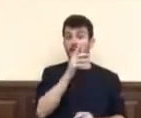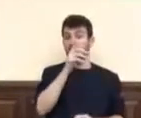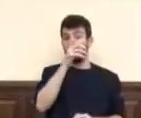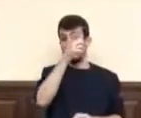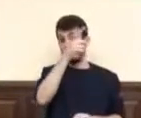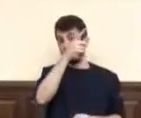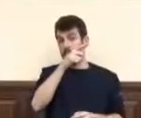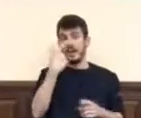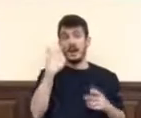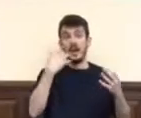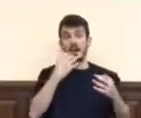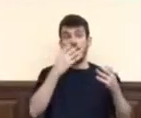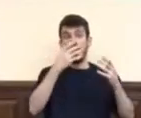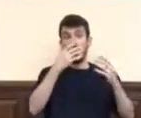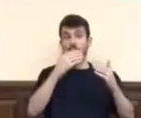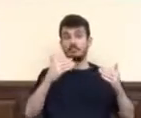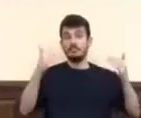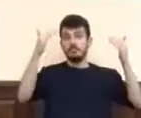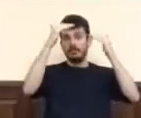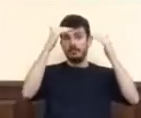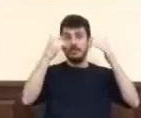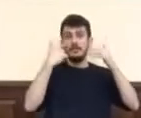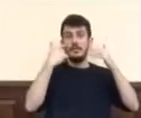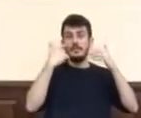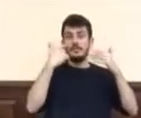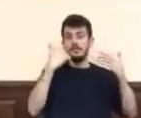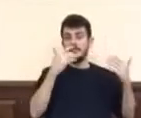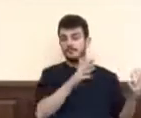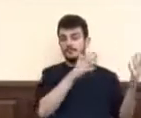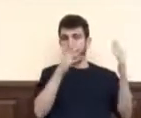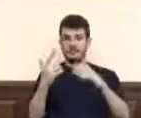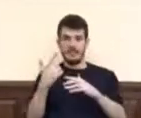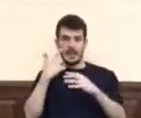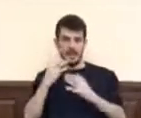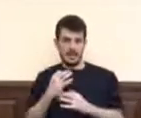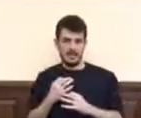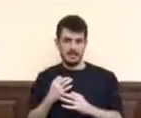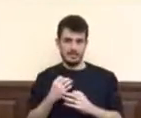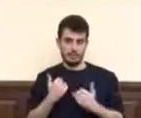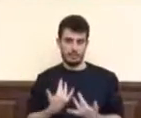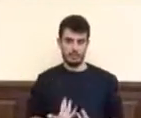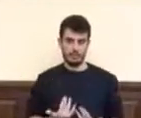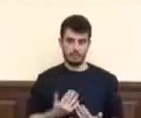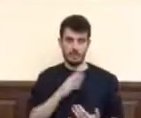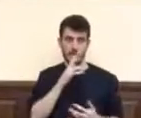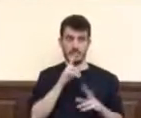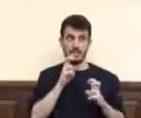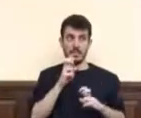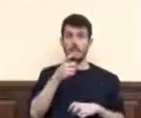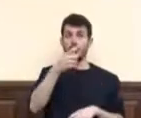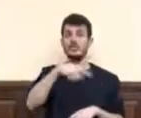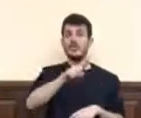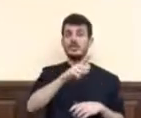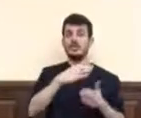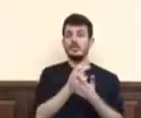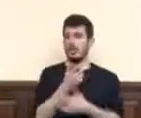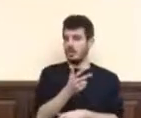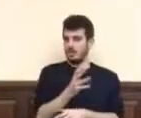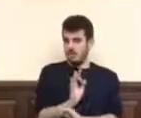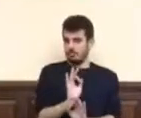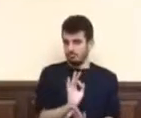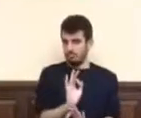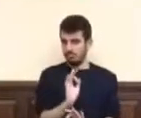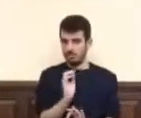de una realidad más temprana que tarde. Lo digo por una cuestión que tienen ustedes todo el derecho a hacer esto, por supuesto que